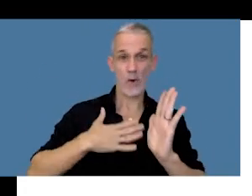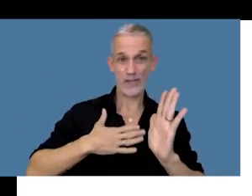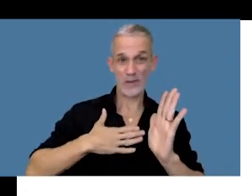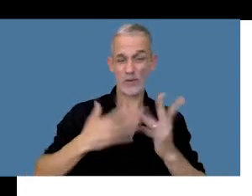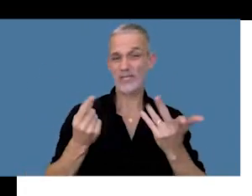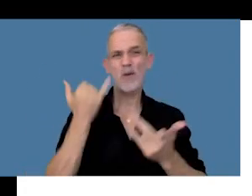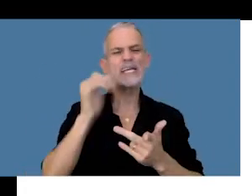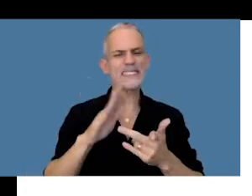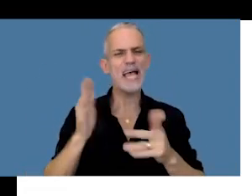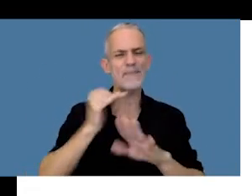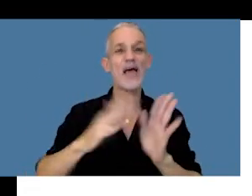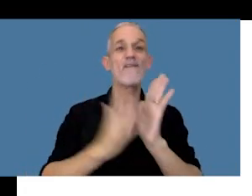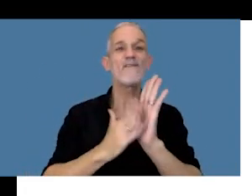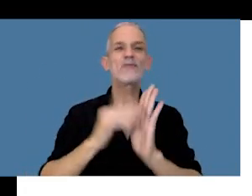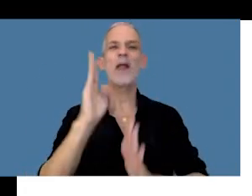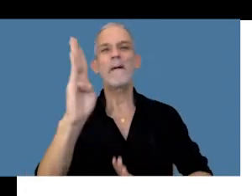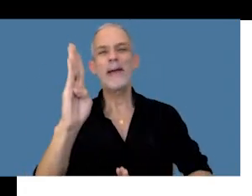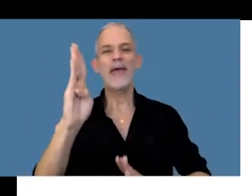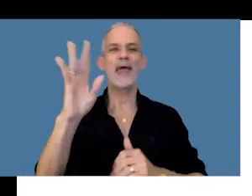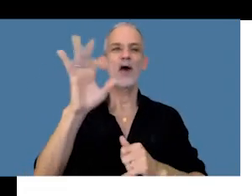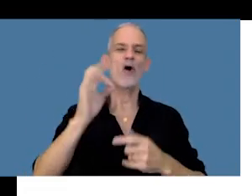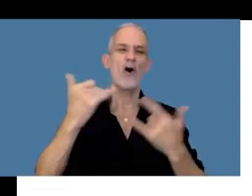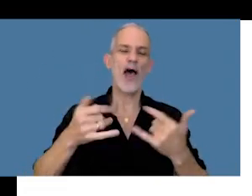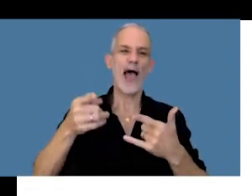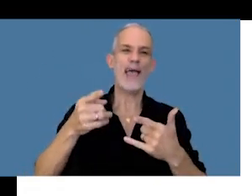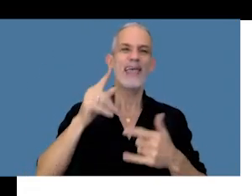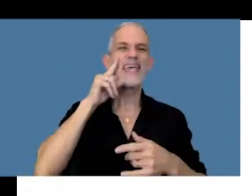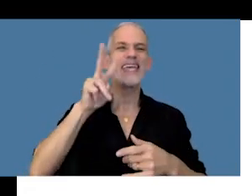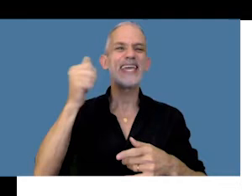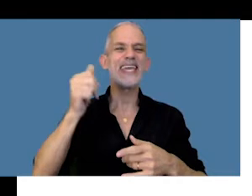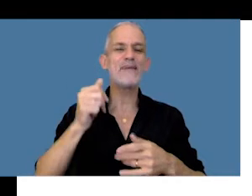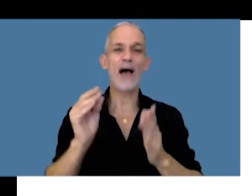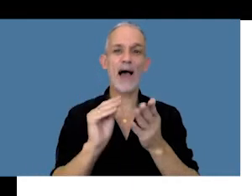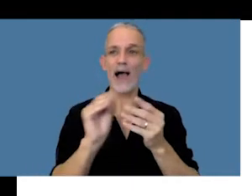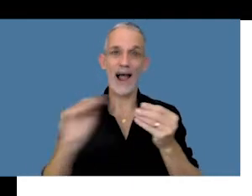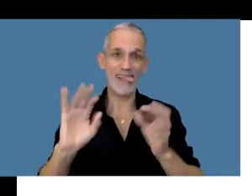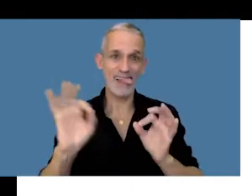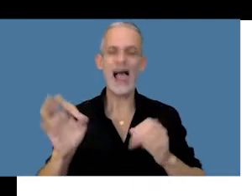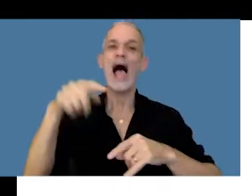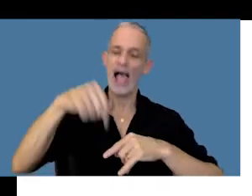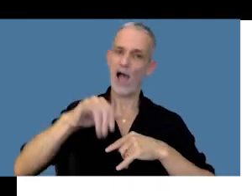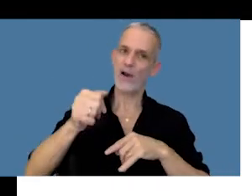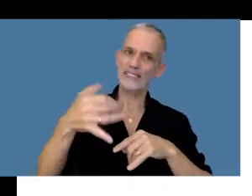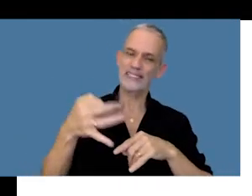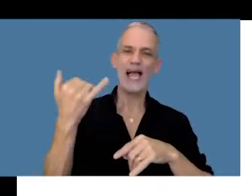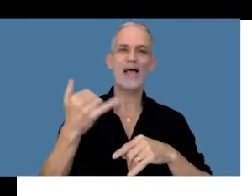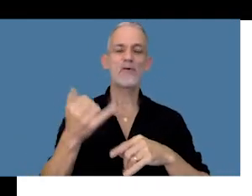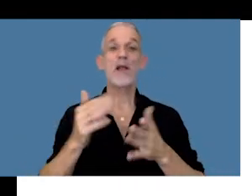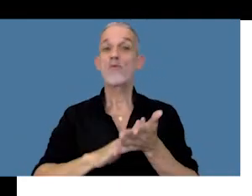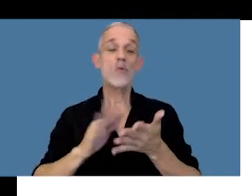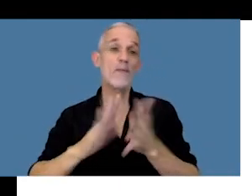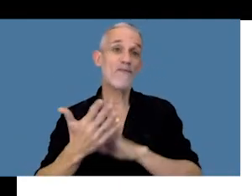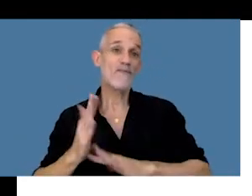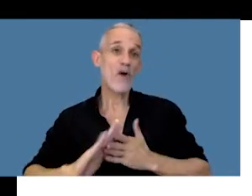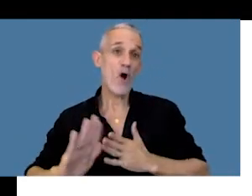era de práctica, la factura B con el IVA sin discriminar, ahora tienen una nueva herramienta